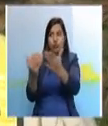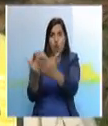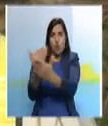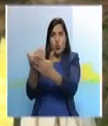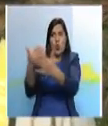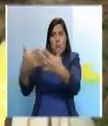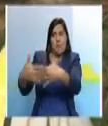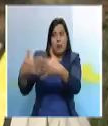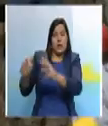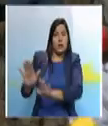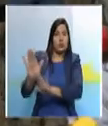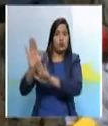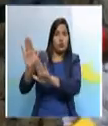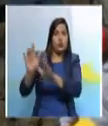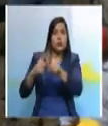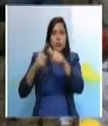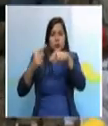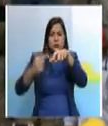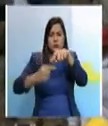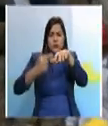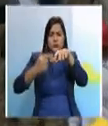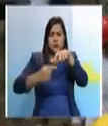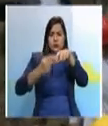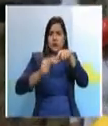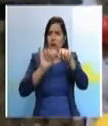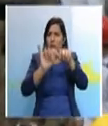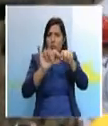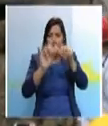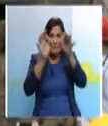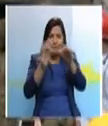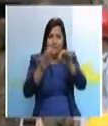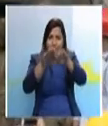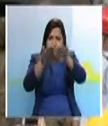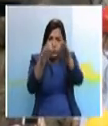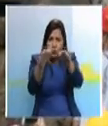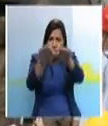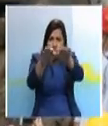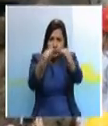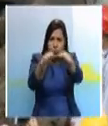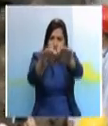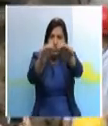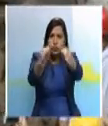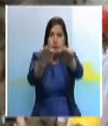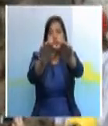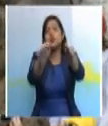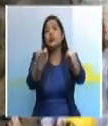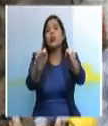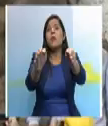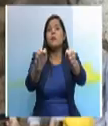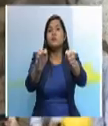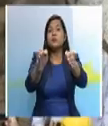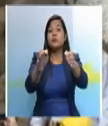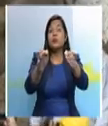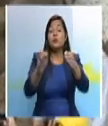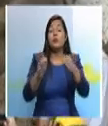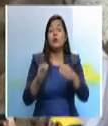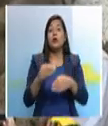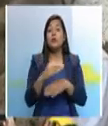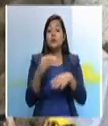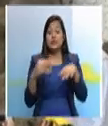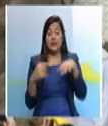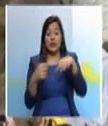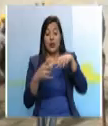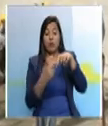que son las alcantarillas. La excavación del túnel, la tuneladora viene excavando 3 metros 10